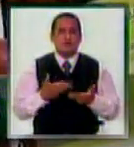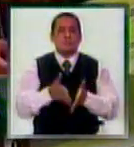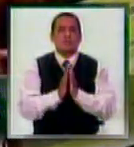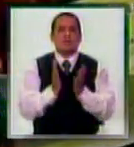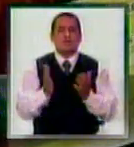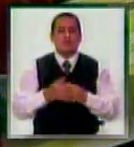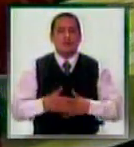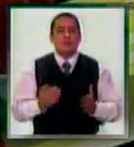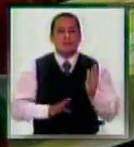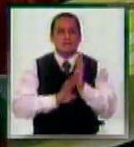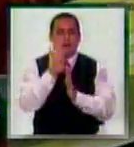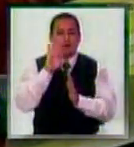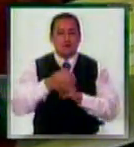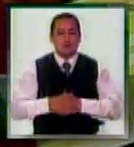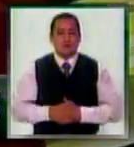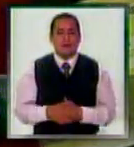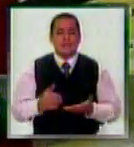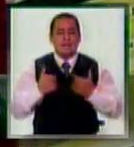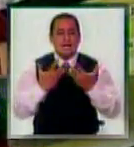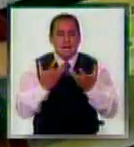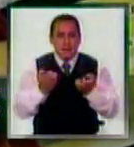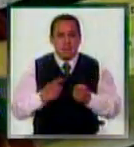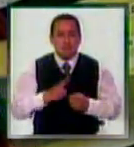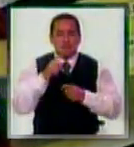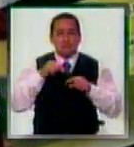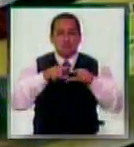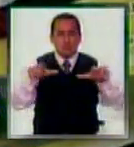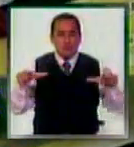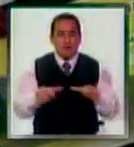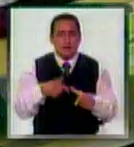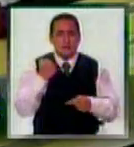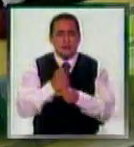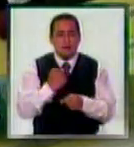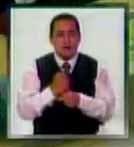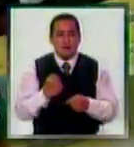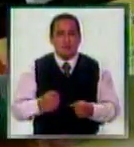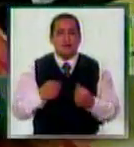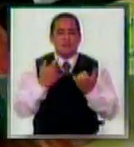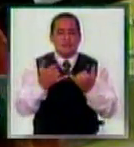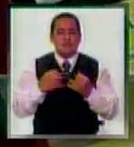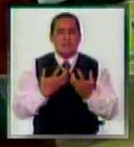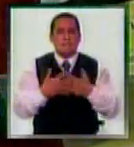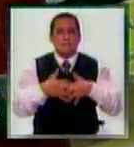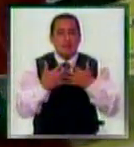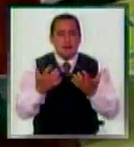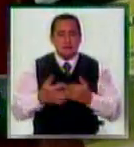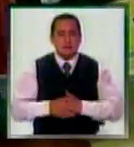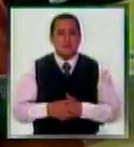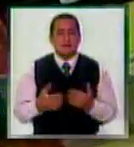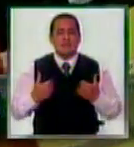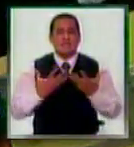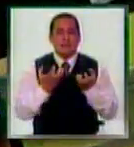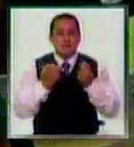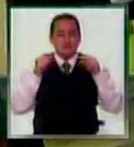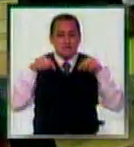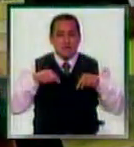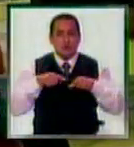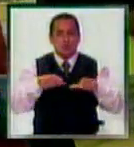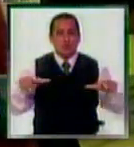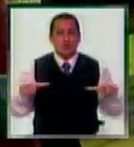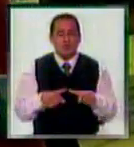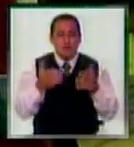pidiendo desarrollo, que queremos un molino, queremos una agroindustria, queremos acá un